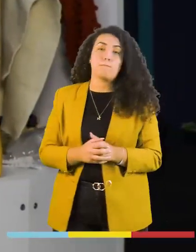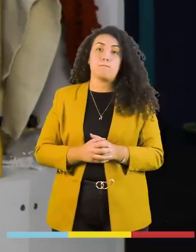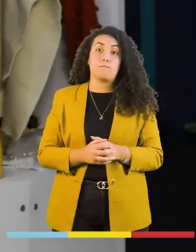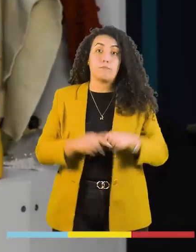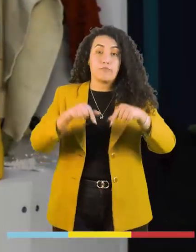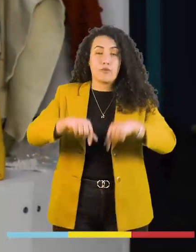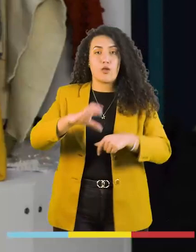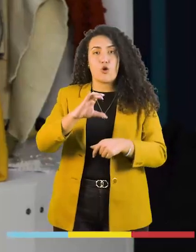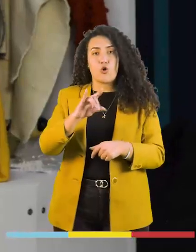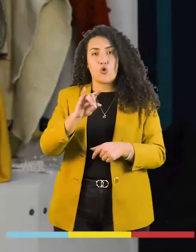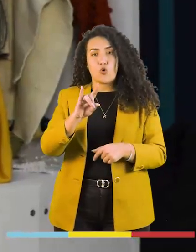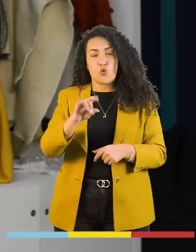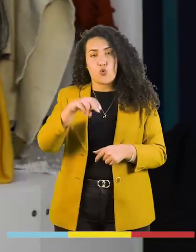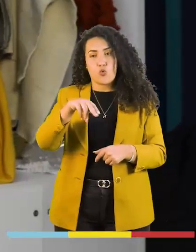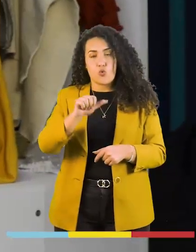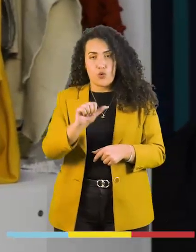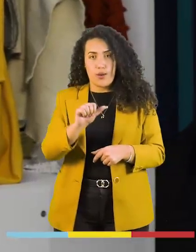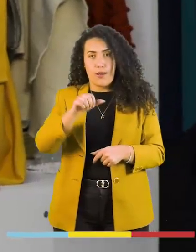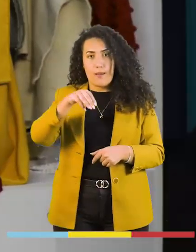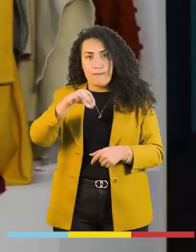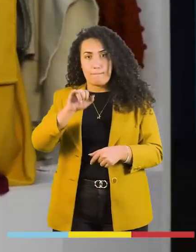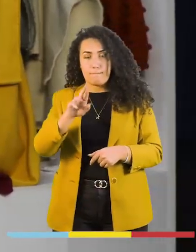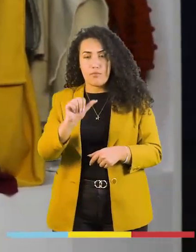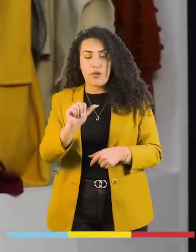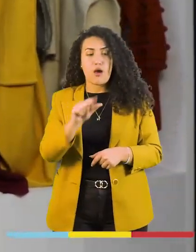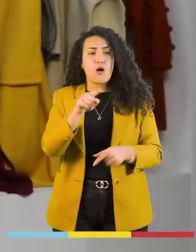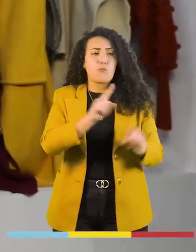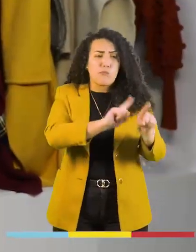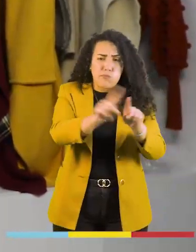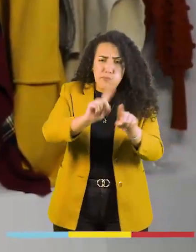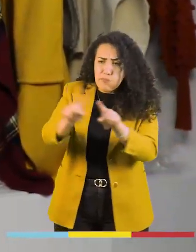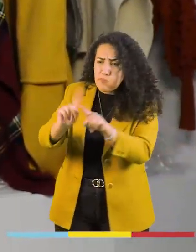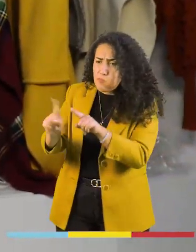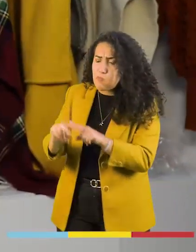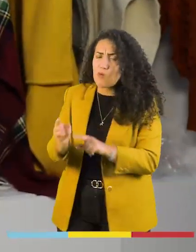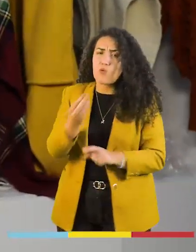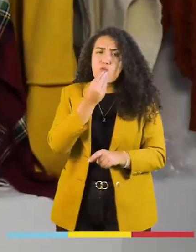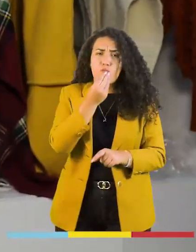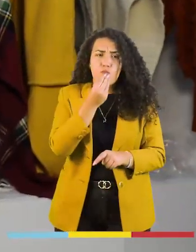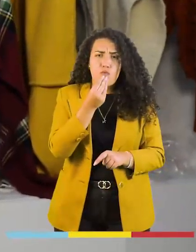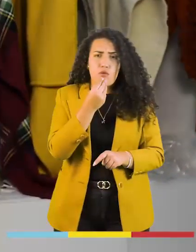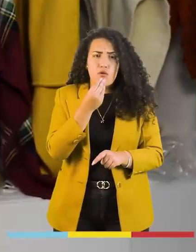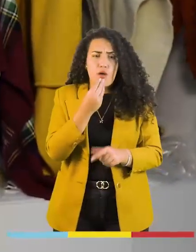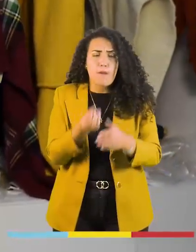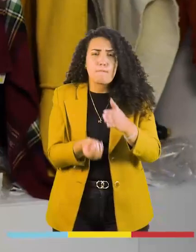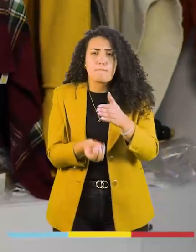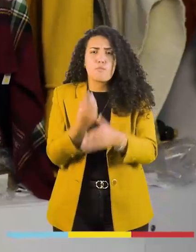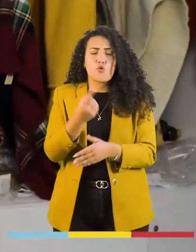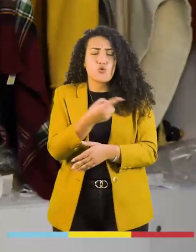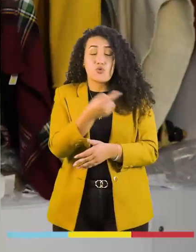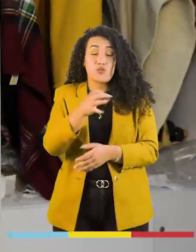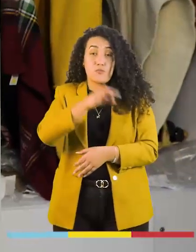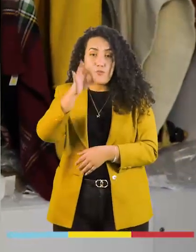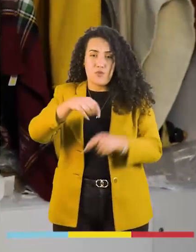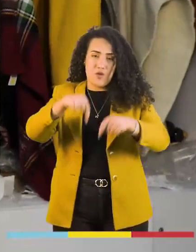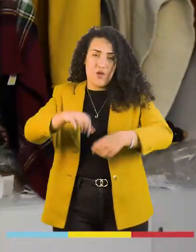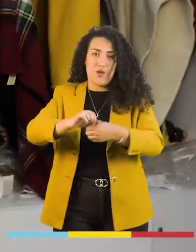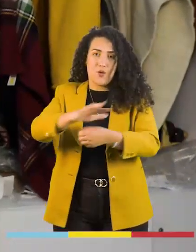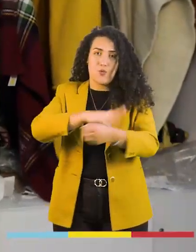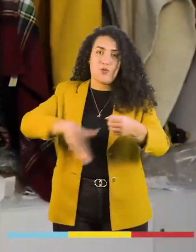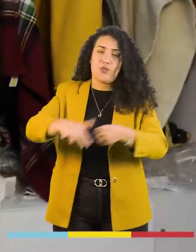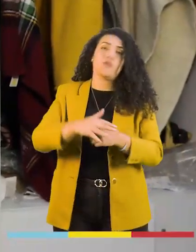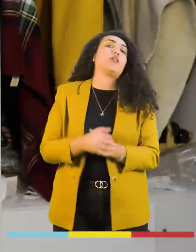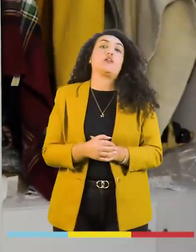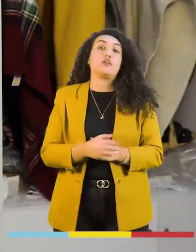esta oportunidad, Cuna Mía, la tienda de todos los cundinamarqueses, cuenta con gran variedad de alimentos elaborados con